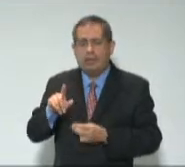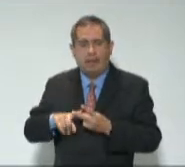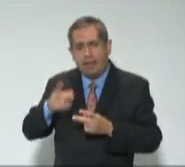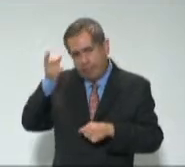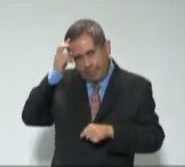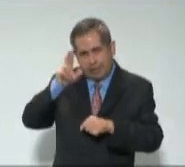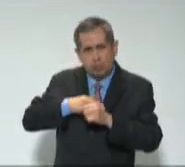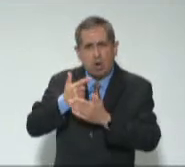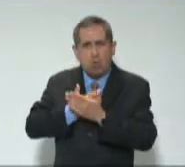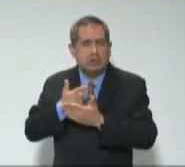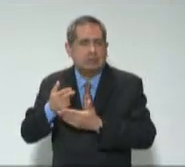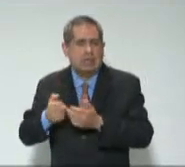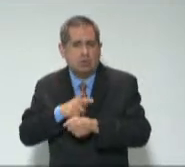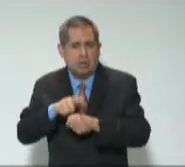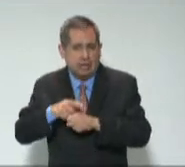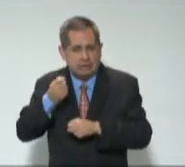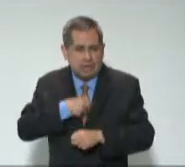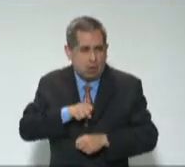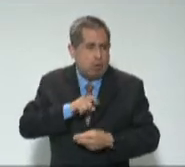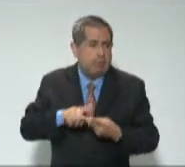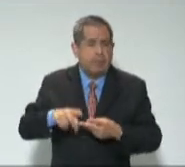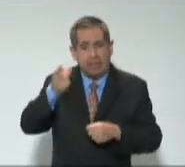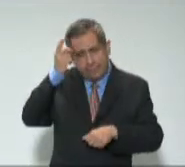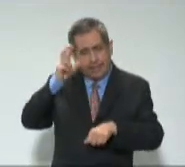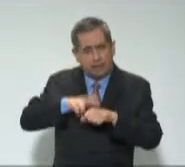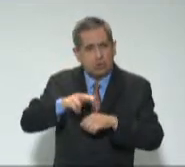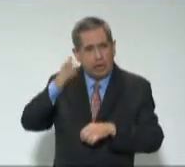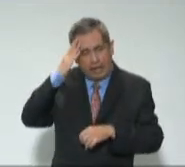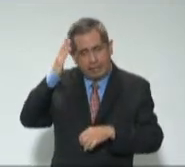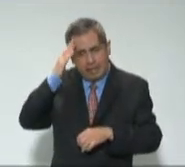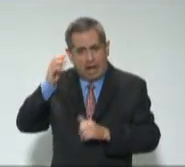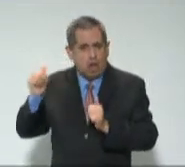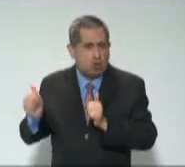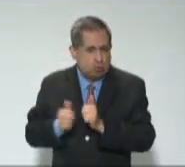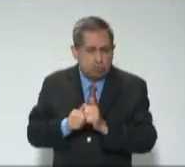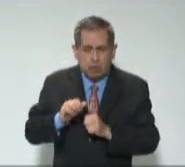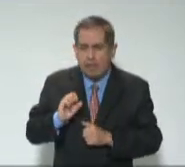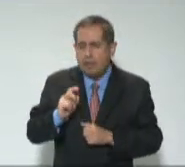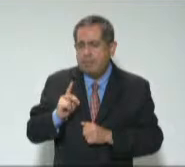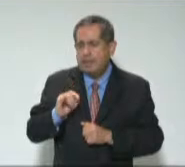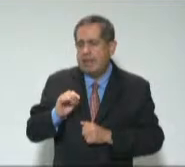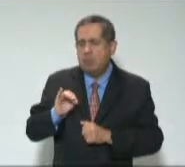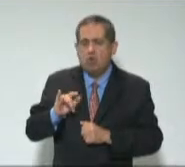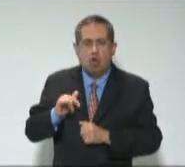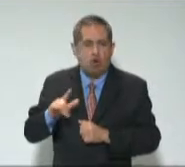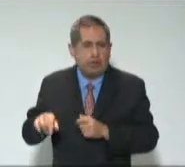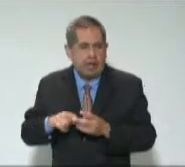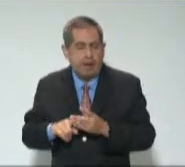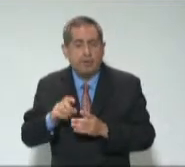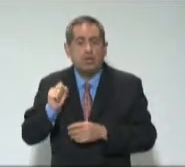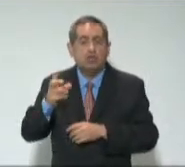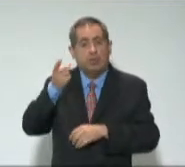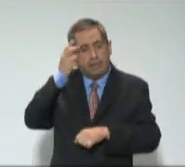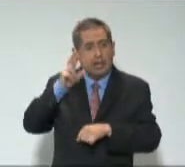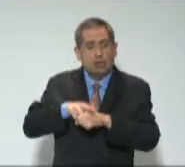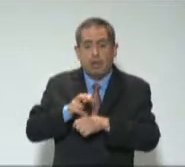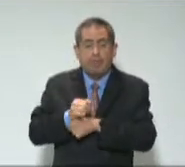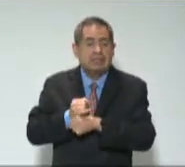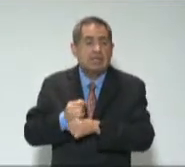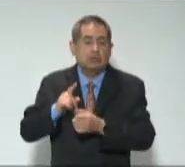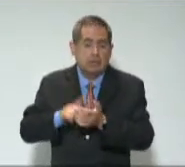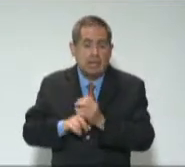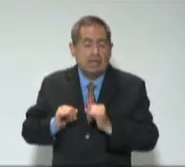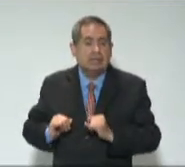encuestas nacionales de salud director gener adjunto de epidemiología y subdirector de investigación clínica en el